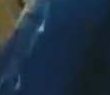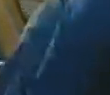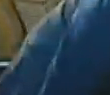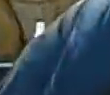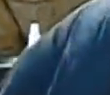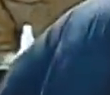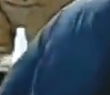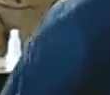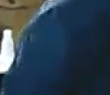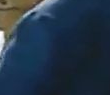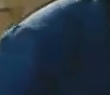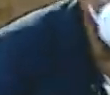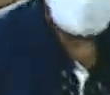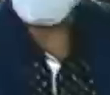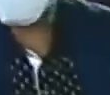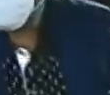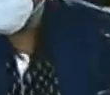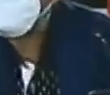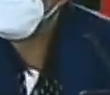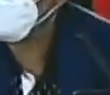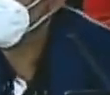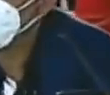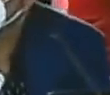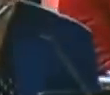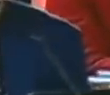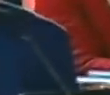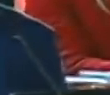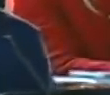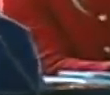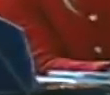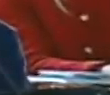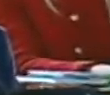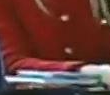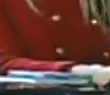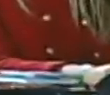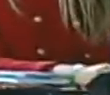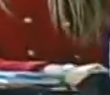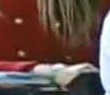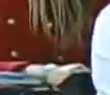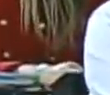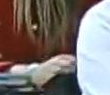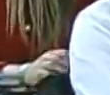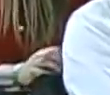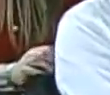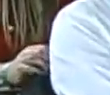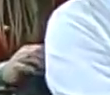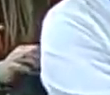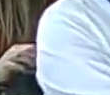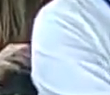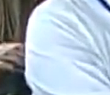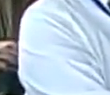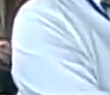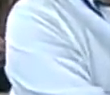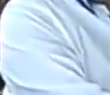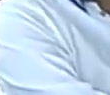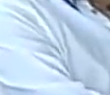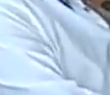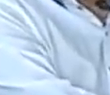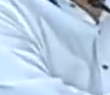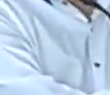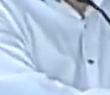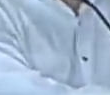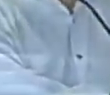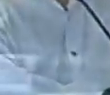los problemas relacionados con la vialidad, el transporte, la educación, alimentación, así como la vivienda, y es